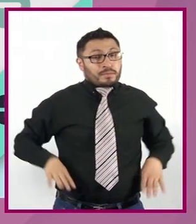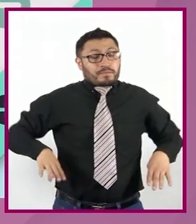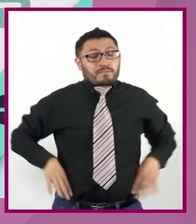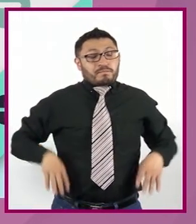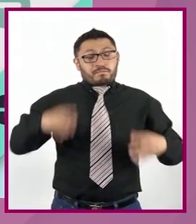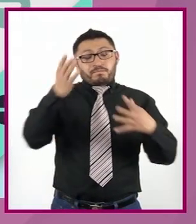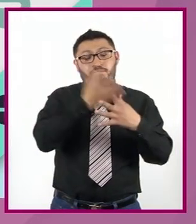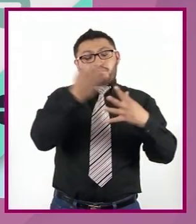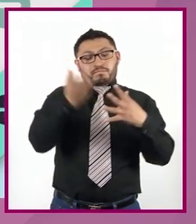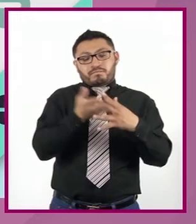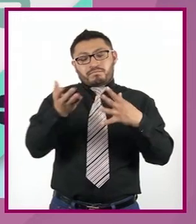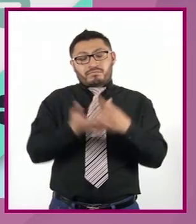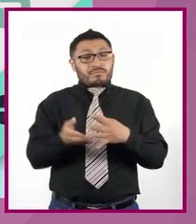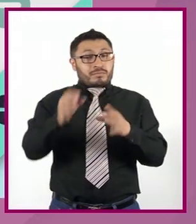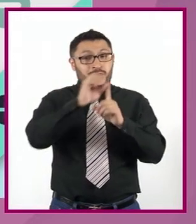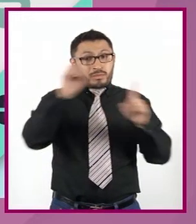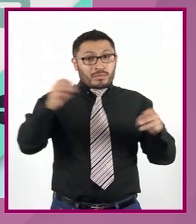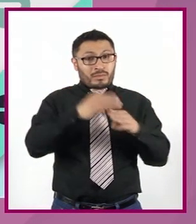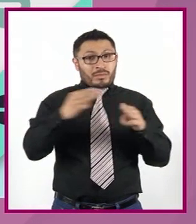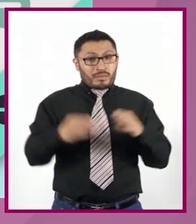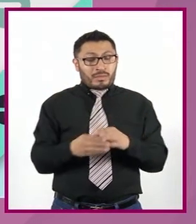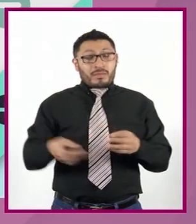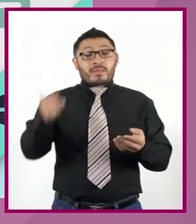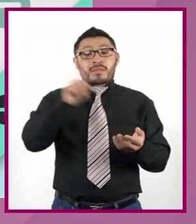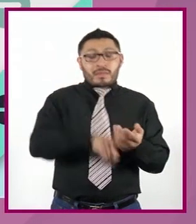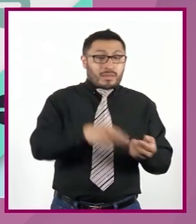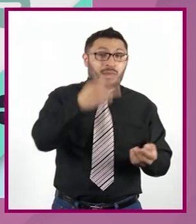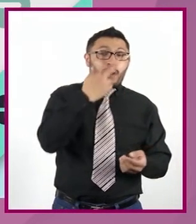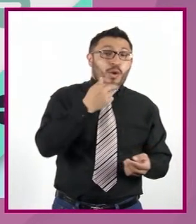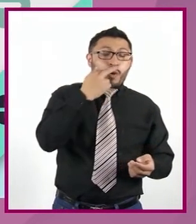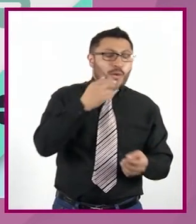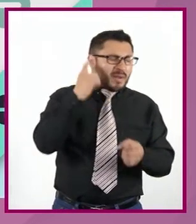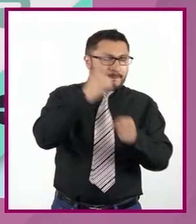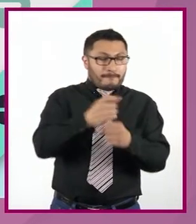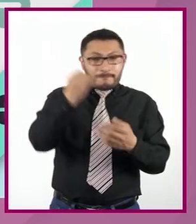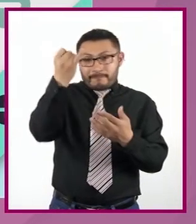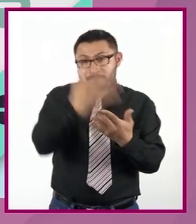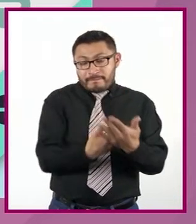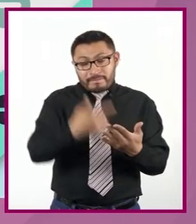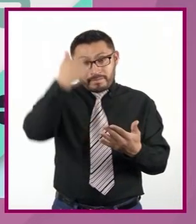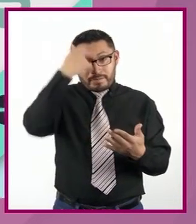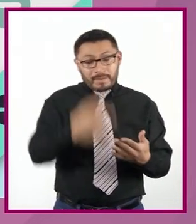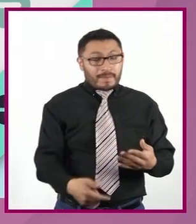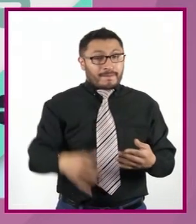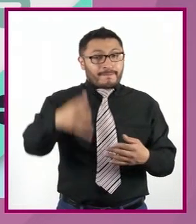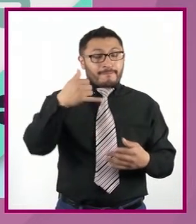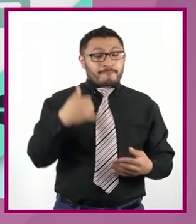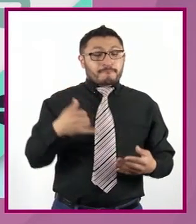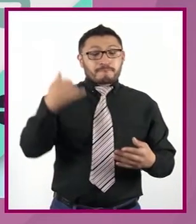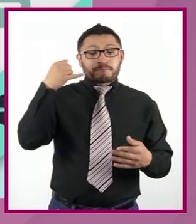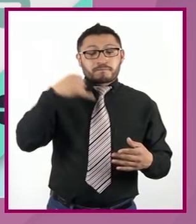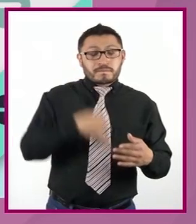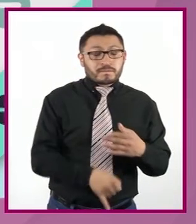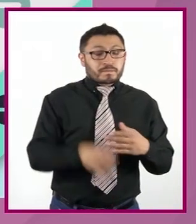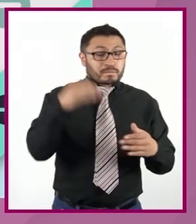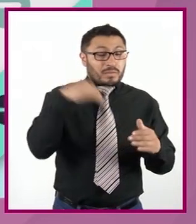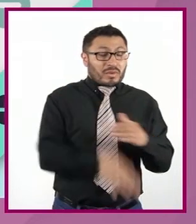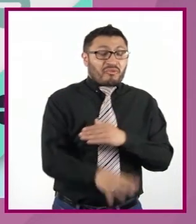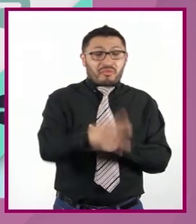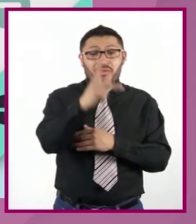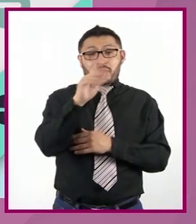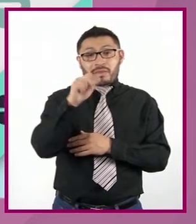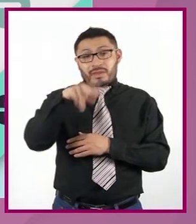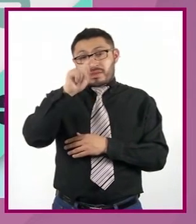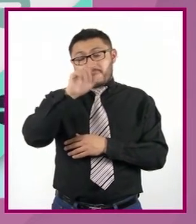que organizó su material. En el sector rojo encontramos ilustraciones para fondos de pantalla con 100 descargas. En